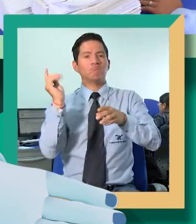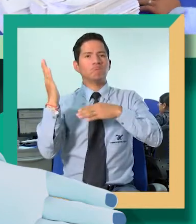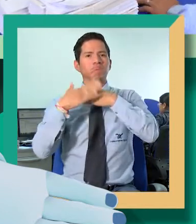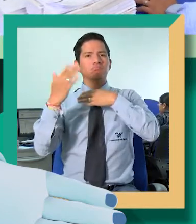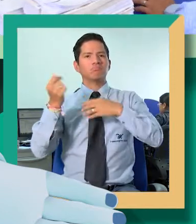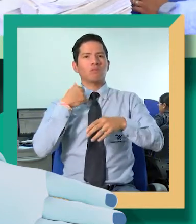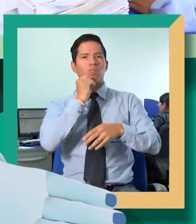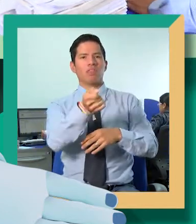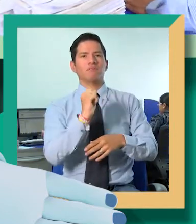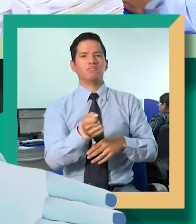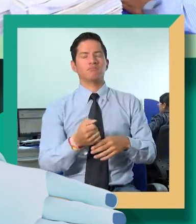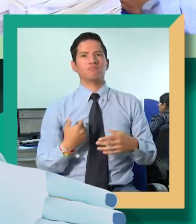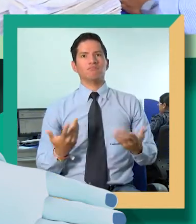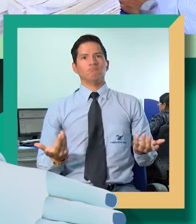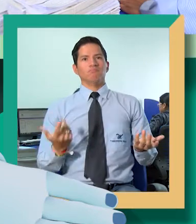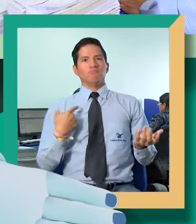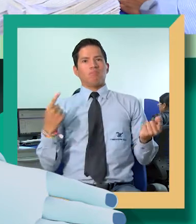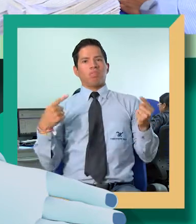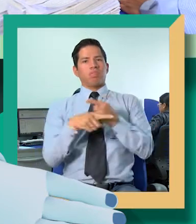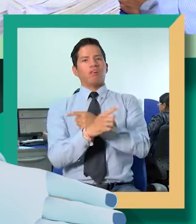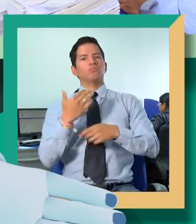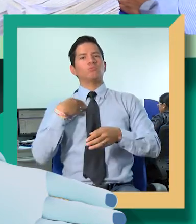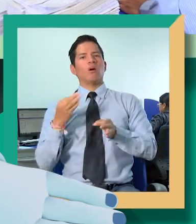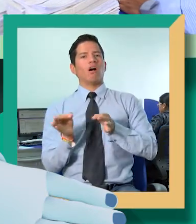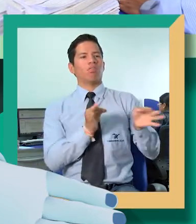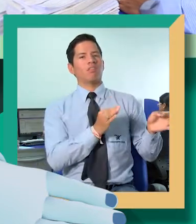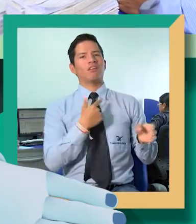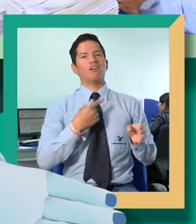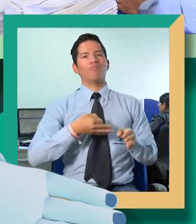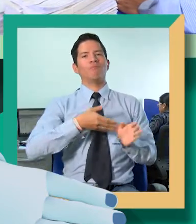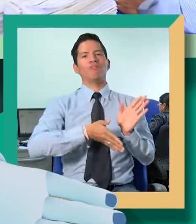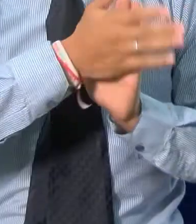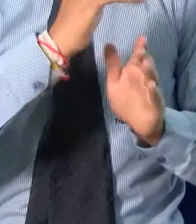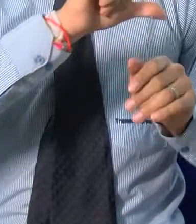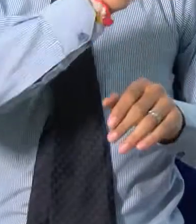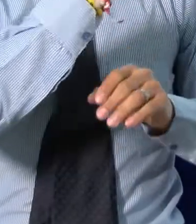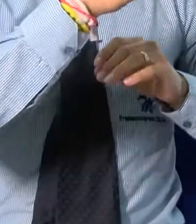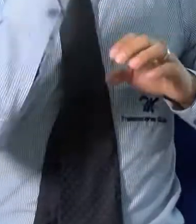Al cabo de pocos días, me llamaron a la entrevista y conseguí este trabajo.